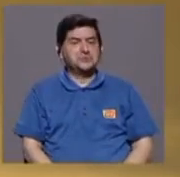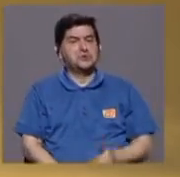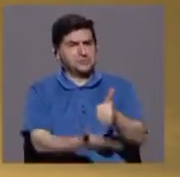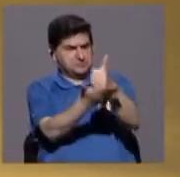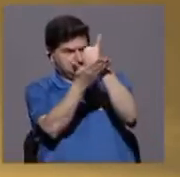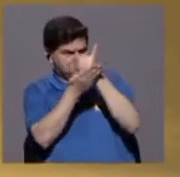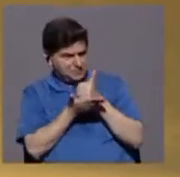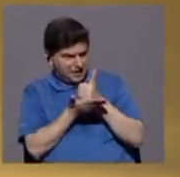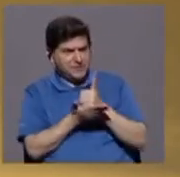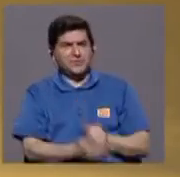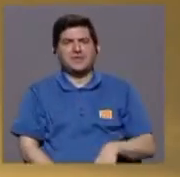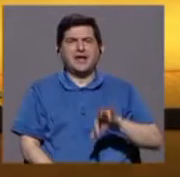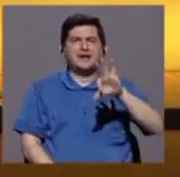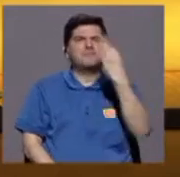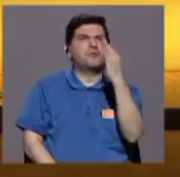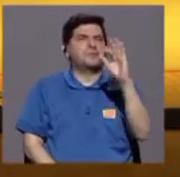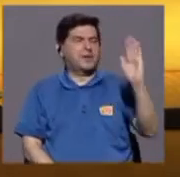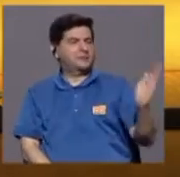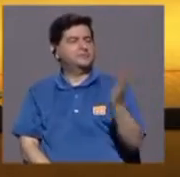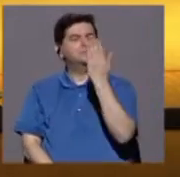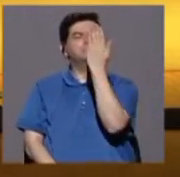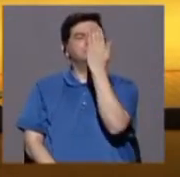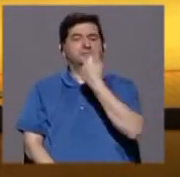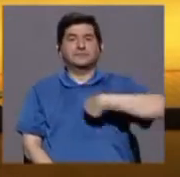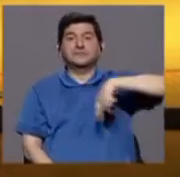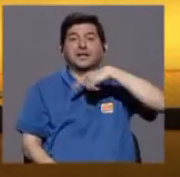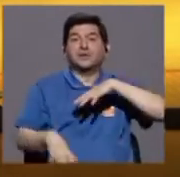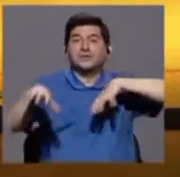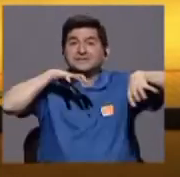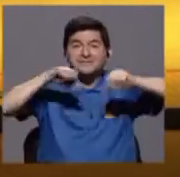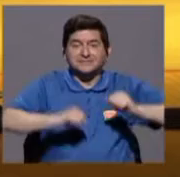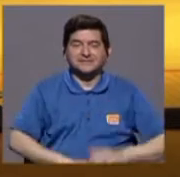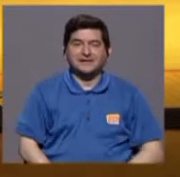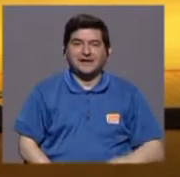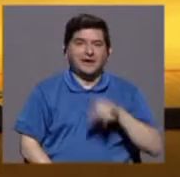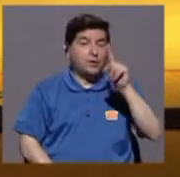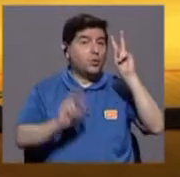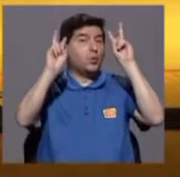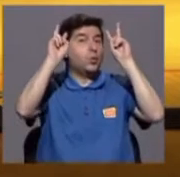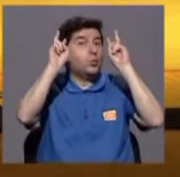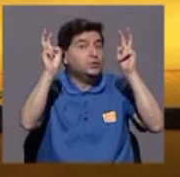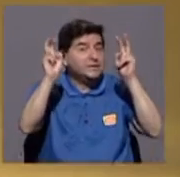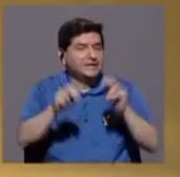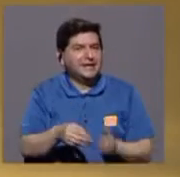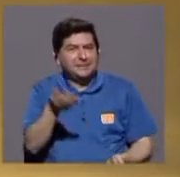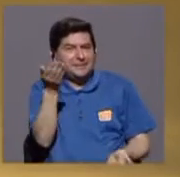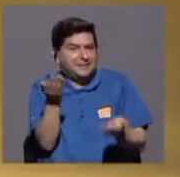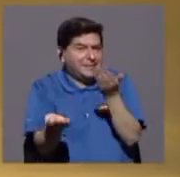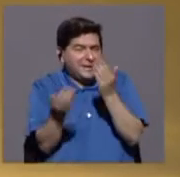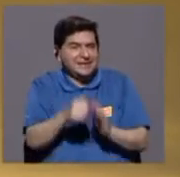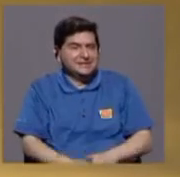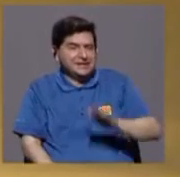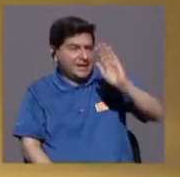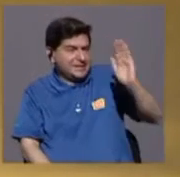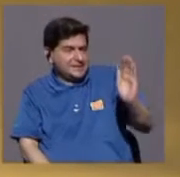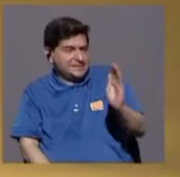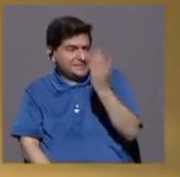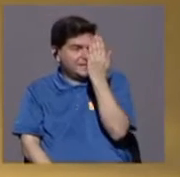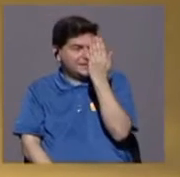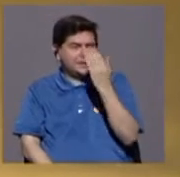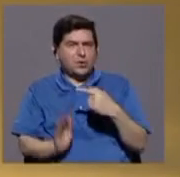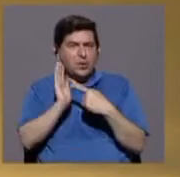sirviendo de espejo de lo que nosotros hacemos. Y hay un tema que tal vez el espejo capta de